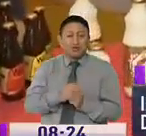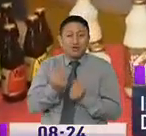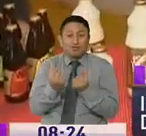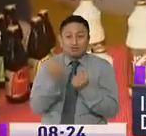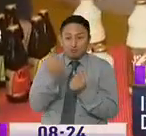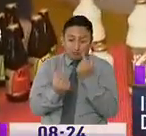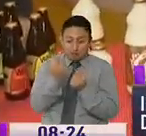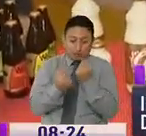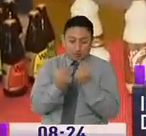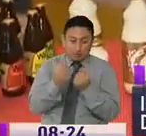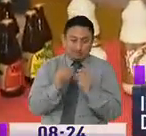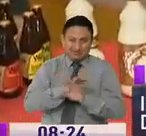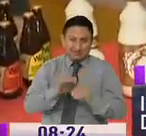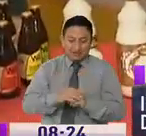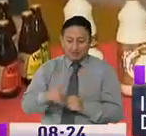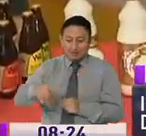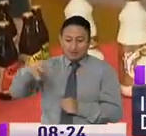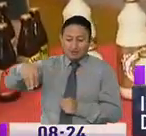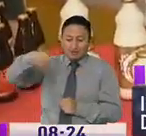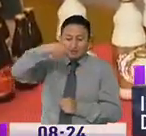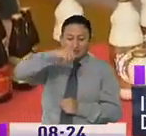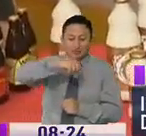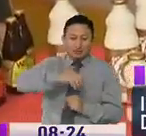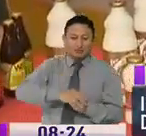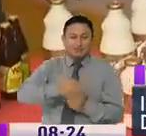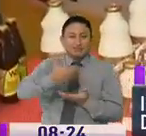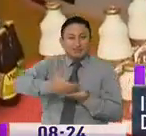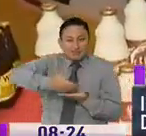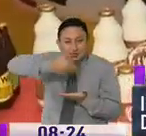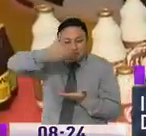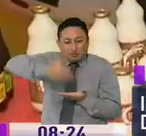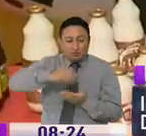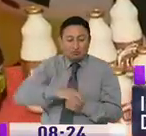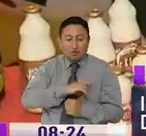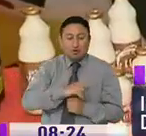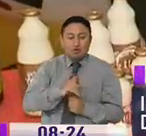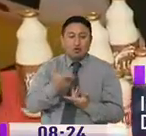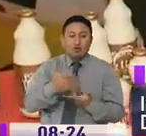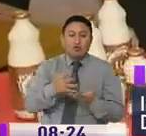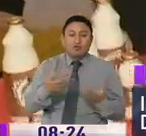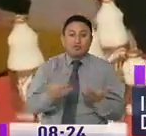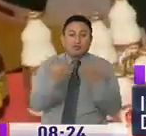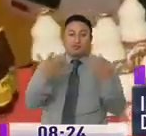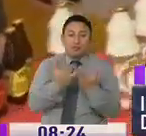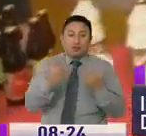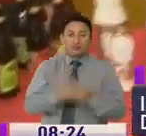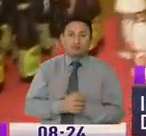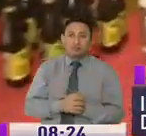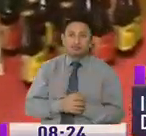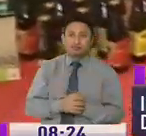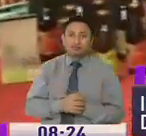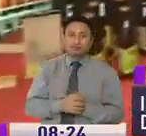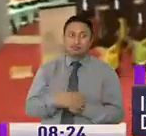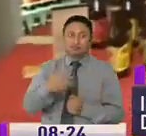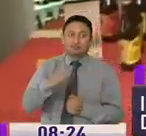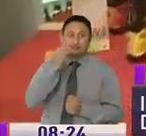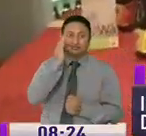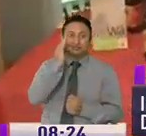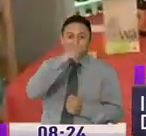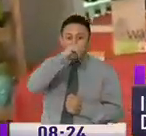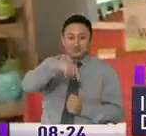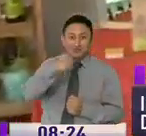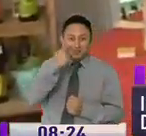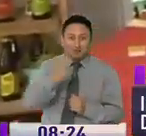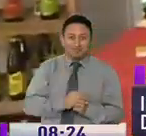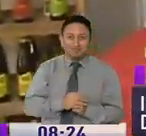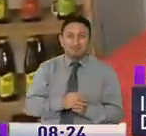crema de aguacate, una crema de brócoli, queda para espolvorear en una ensalada, súper rico. ¡Qué rico! Sí, aquí hay que venir a probar todo, pero